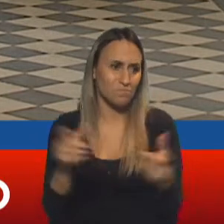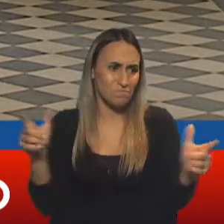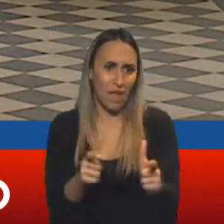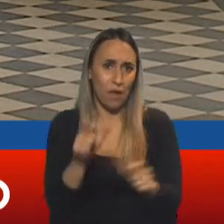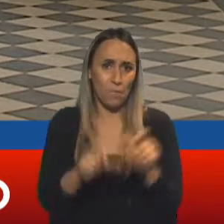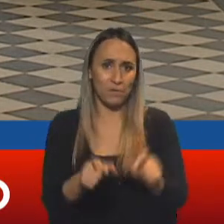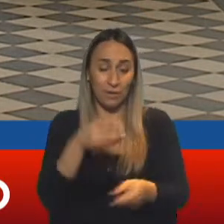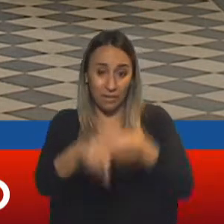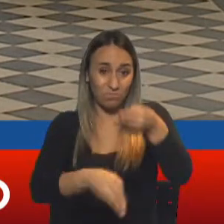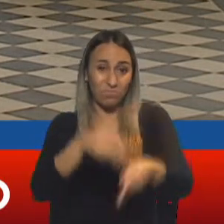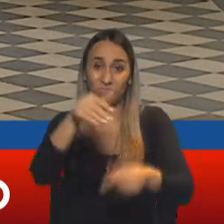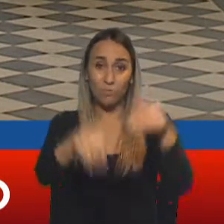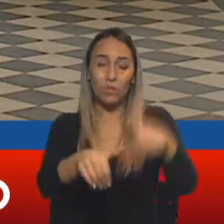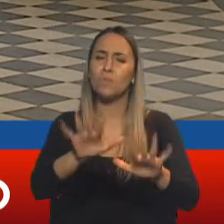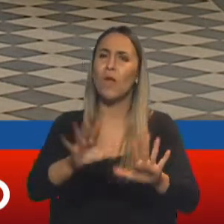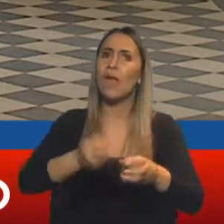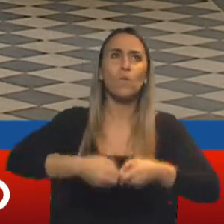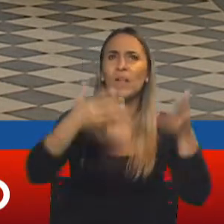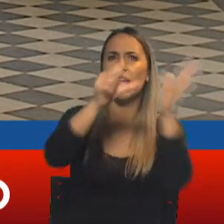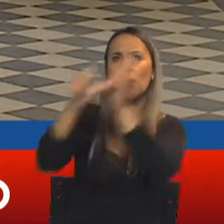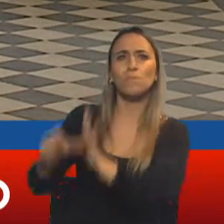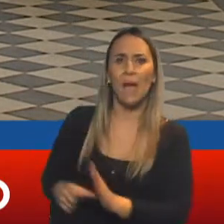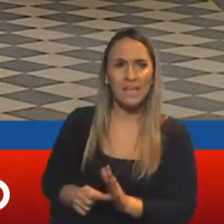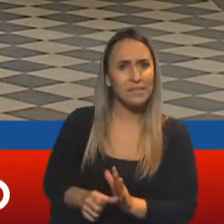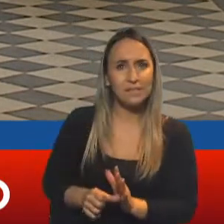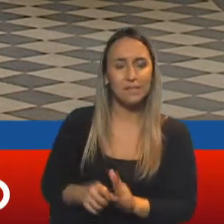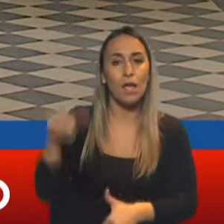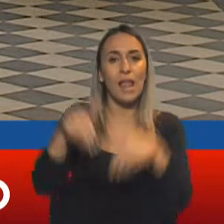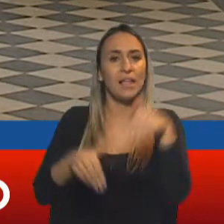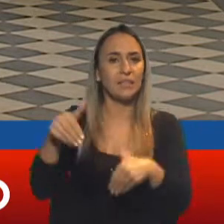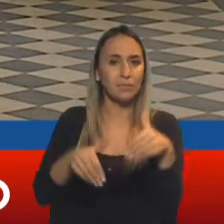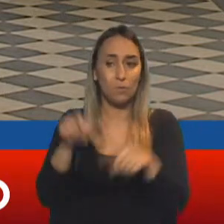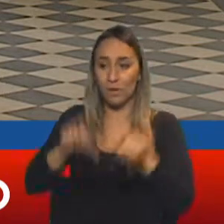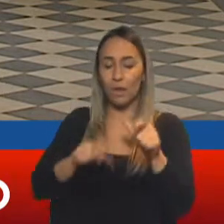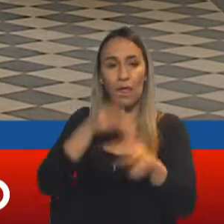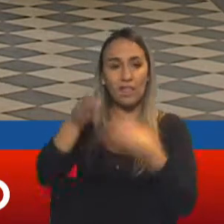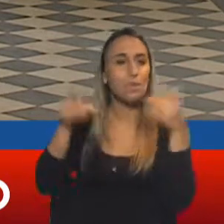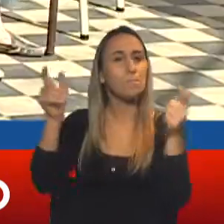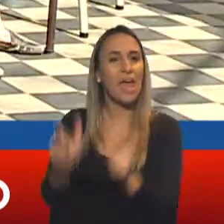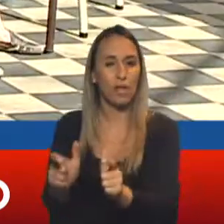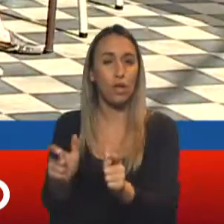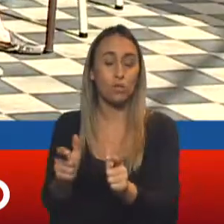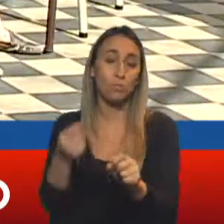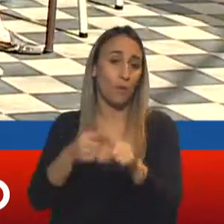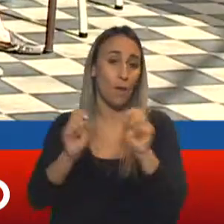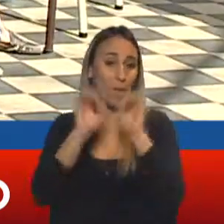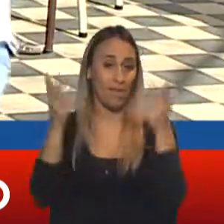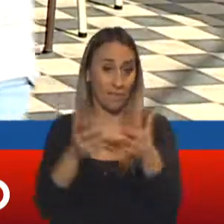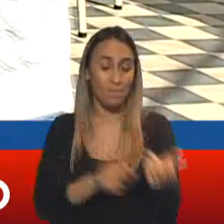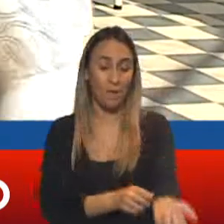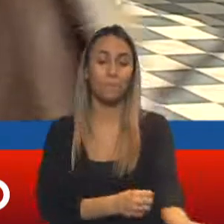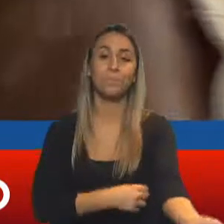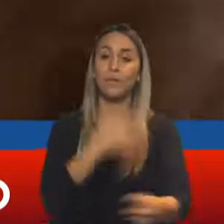en cualquier país está votando menos gente de lo habitual. Sí, sí, sí, en este marco de pandemia. Corresponde la participación al